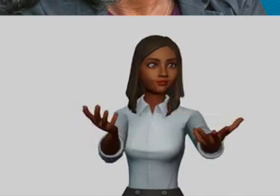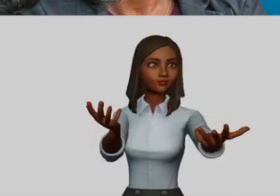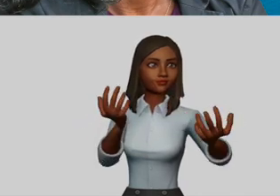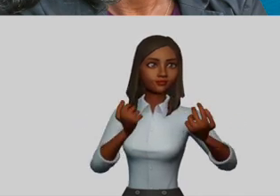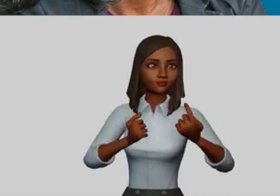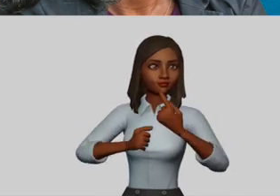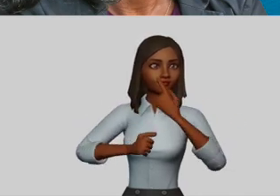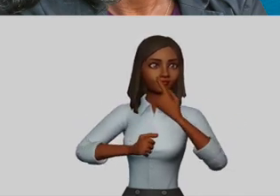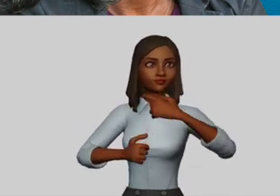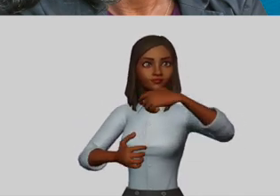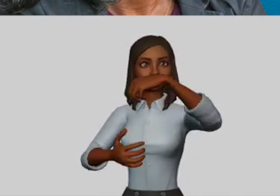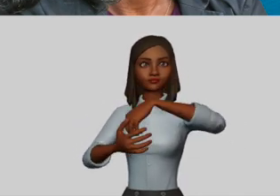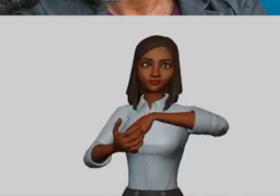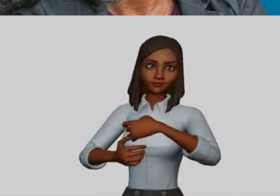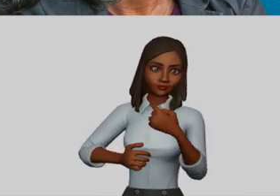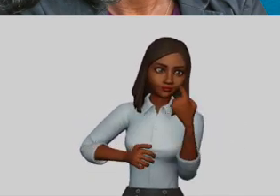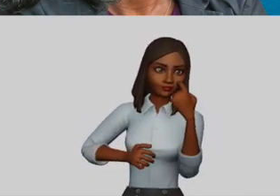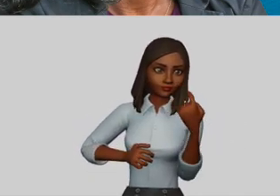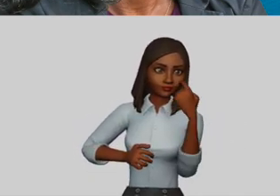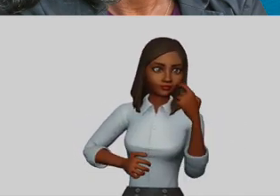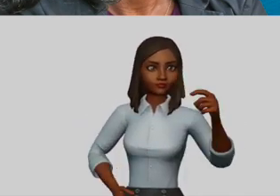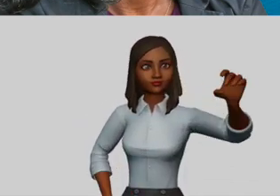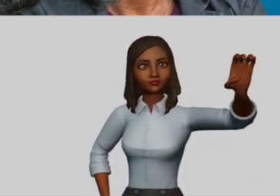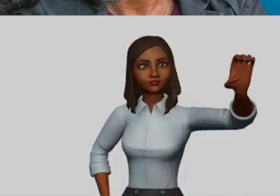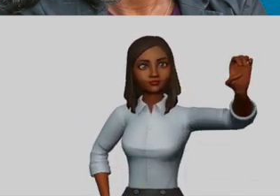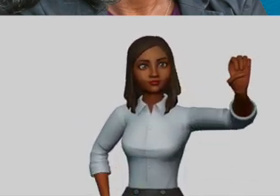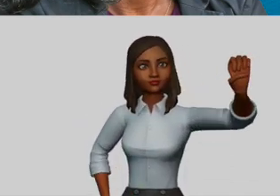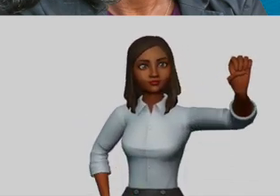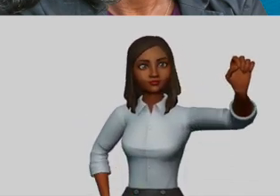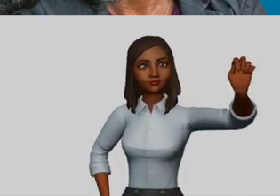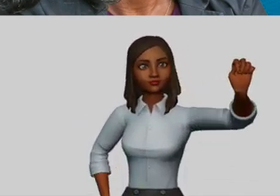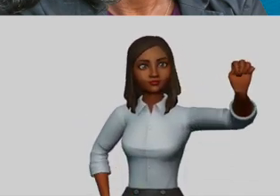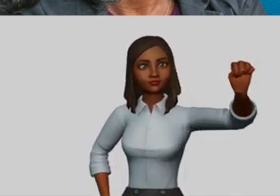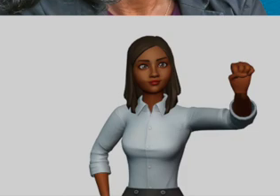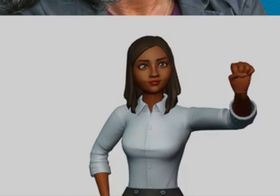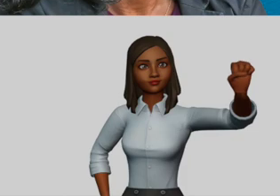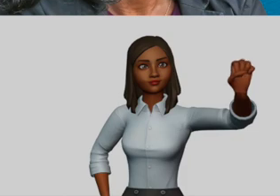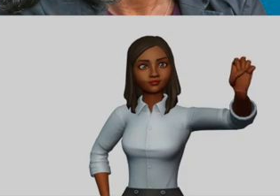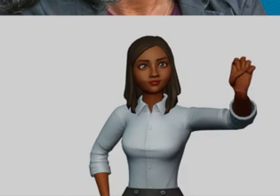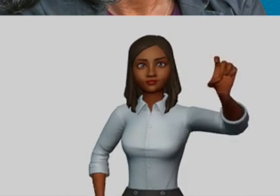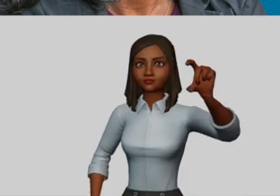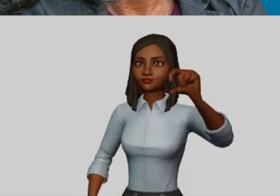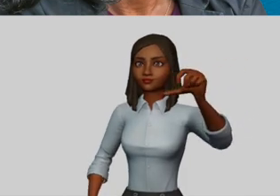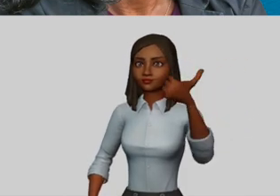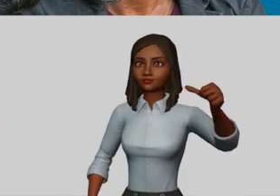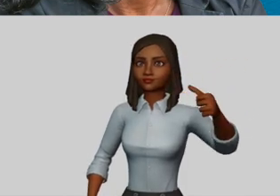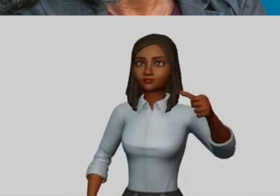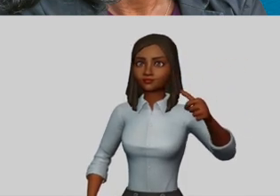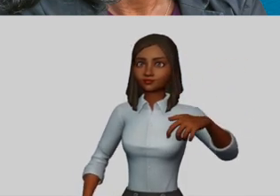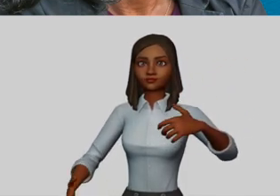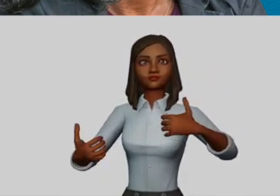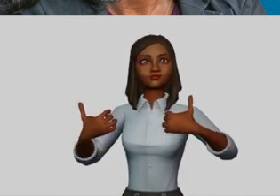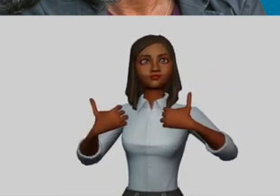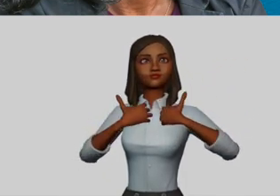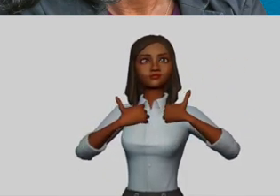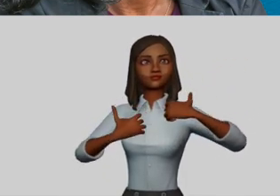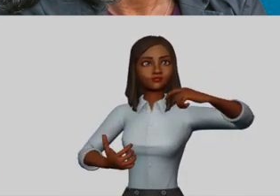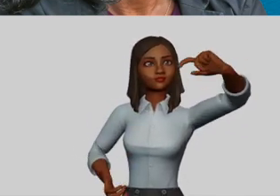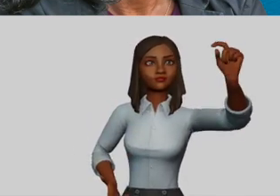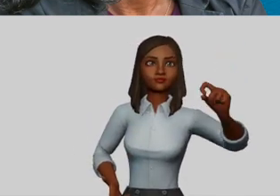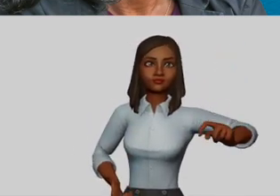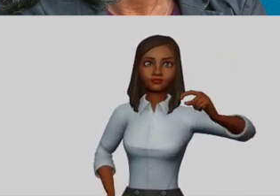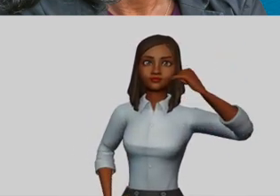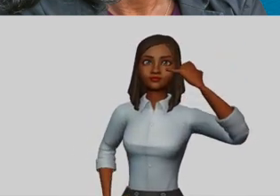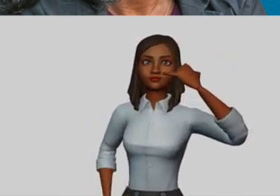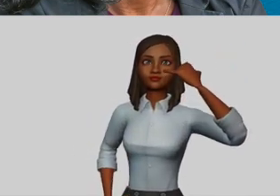a uno para cambiar la historia, para mover la historia, para mover el avance